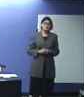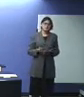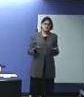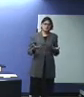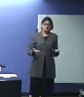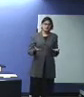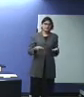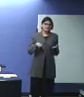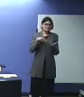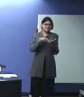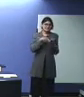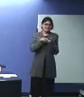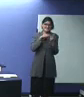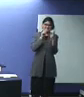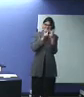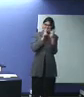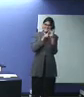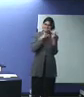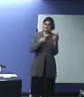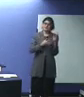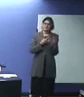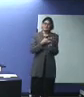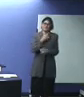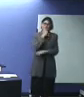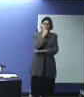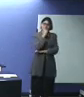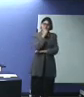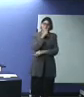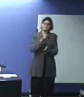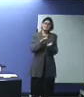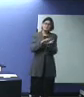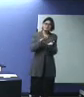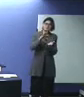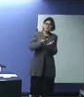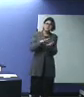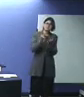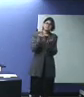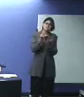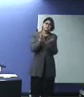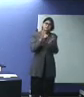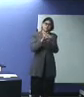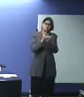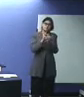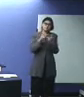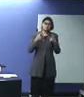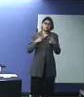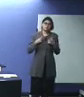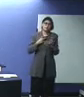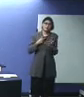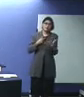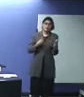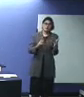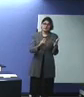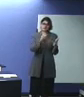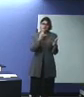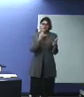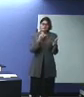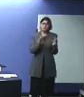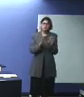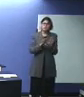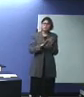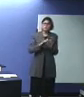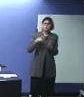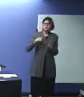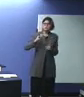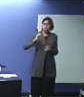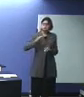en esta me hice la pregunta de si entonces la discapacidad tiene que ver con algo social, ¿cómo se construye la identidad de